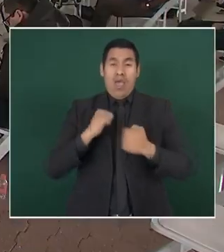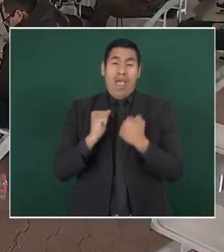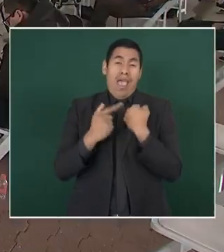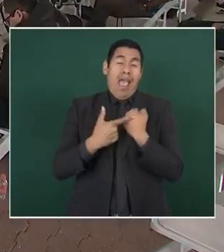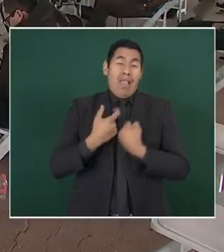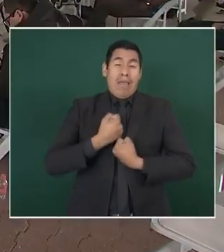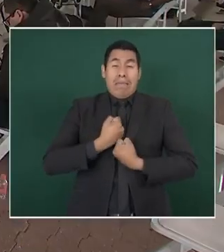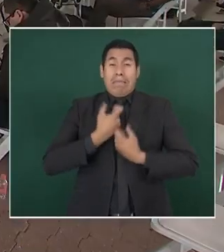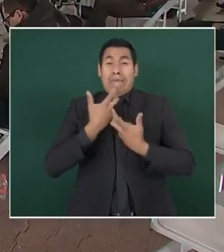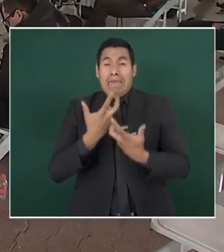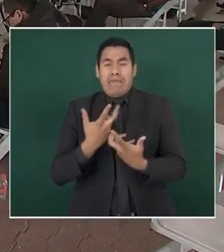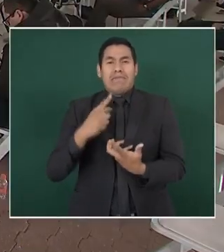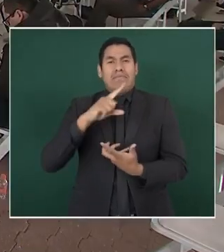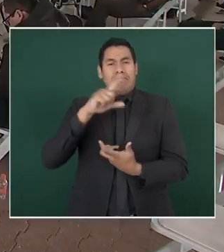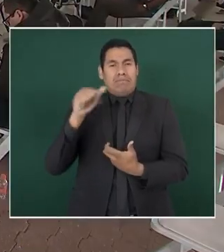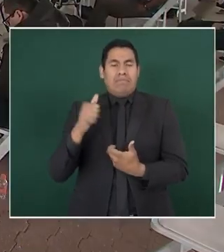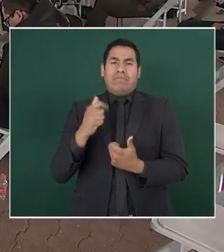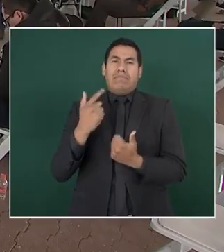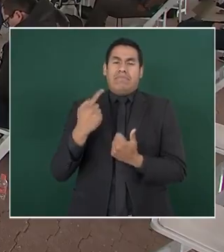Entonces, vamos a esperarnos.